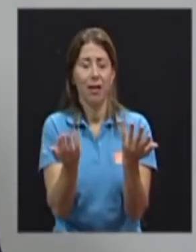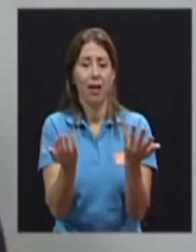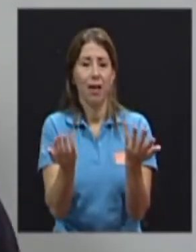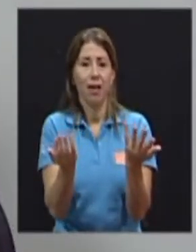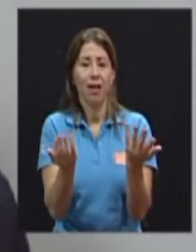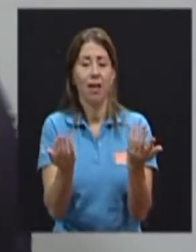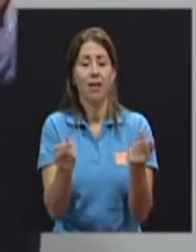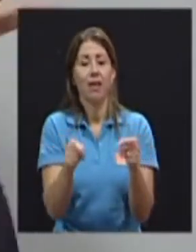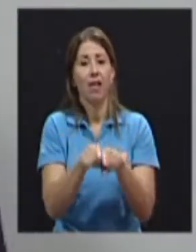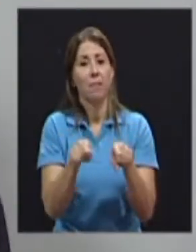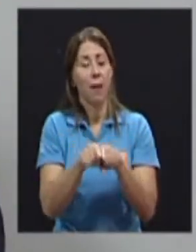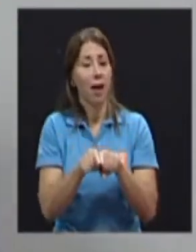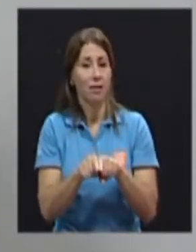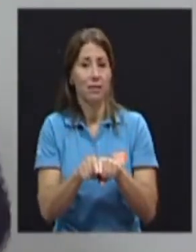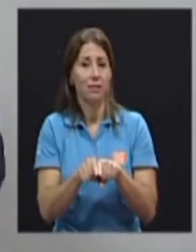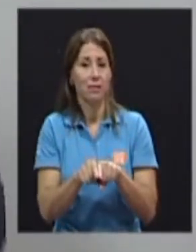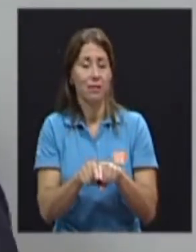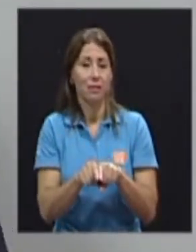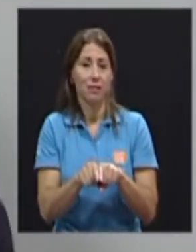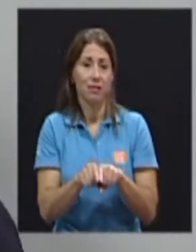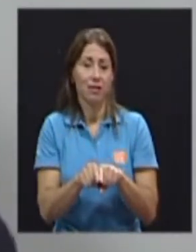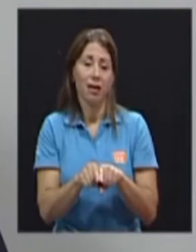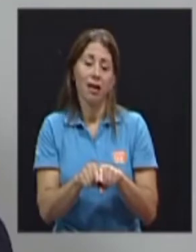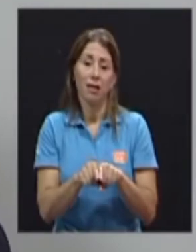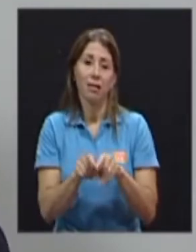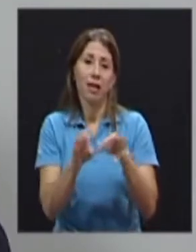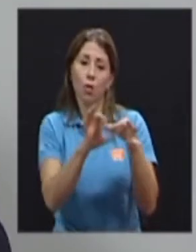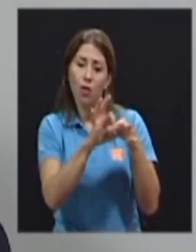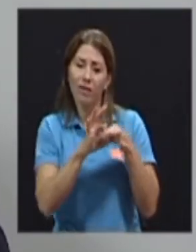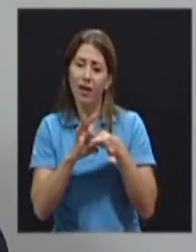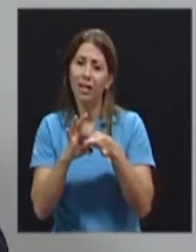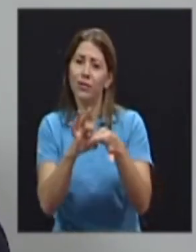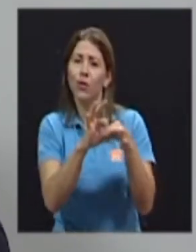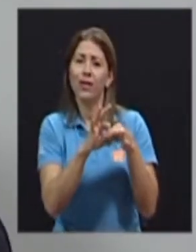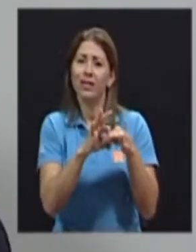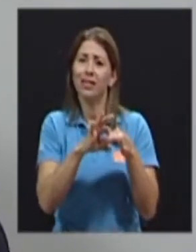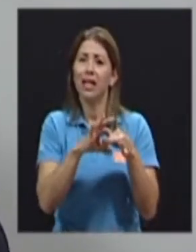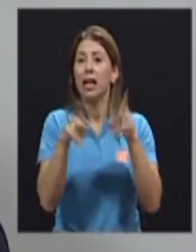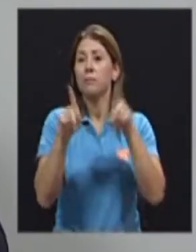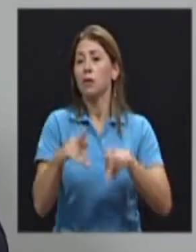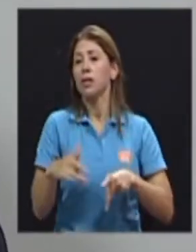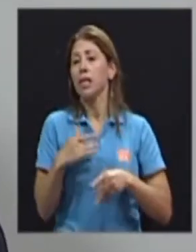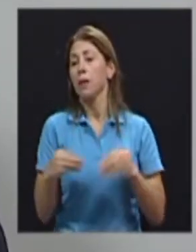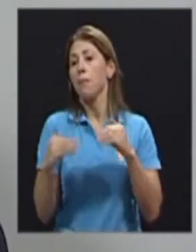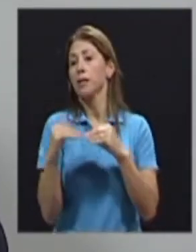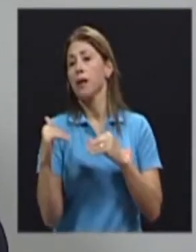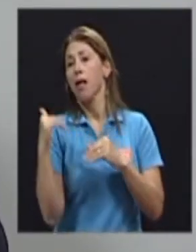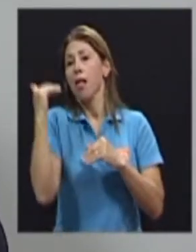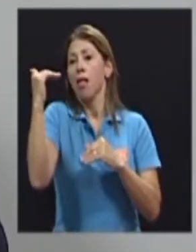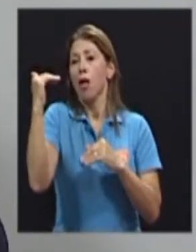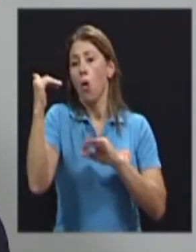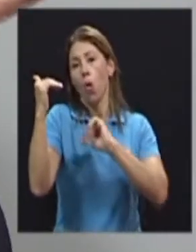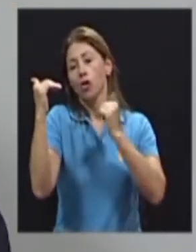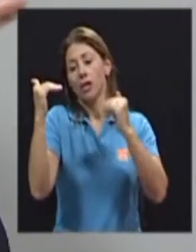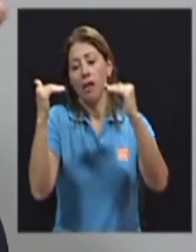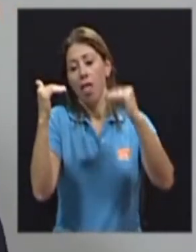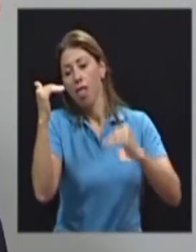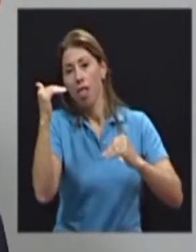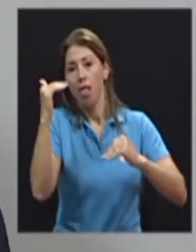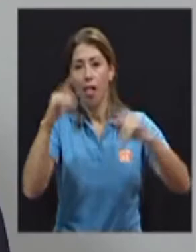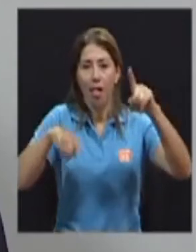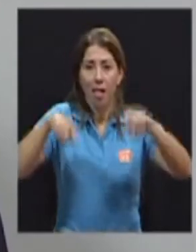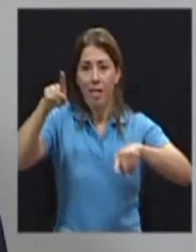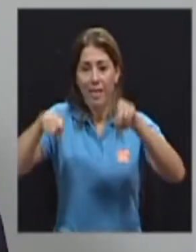y además tienen unas relaciones verticales diferentes. Me imagino que hay un poco de